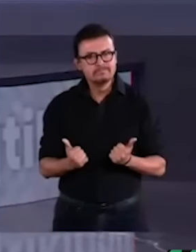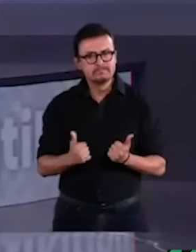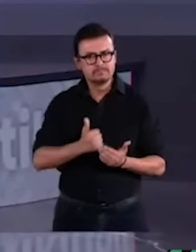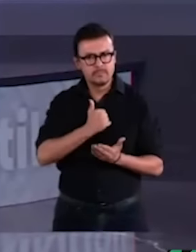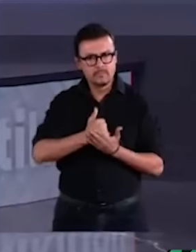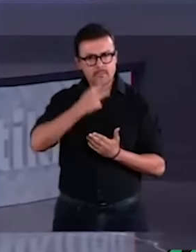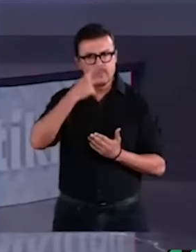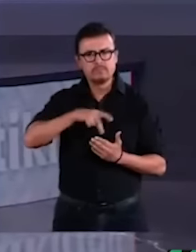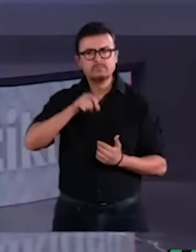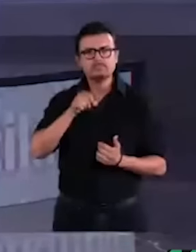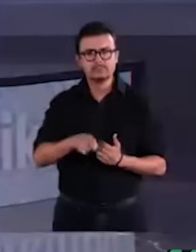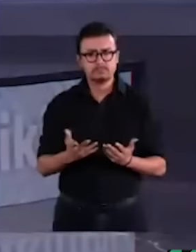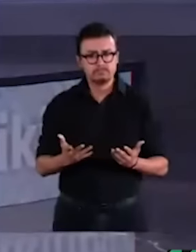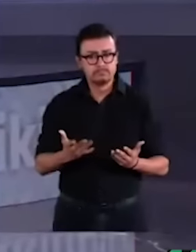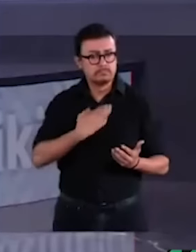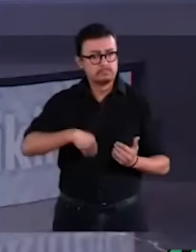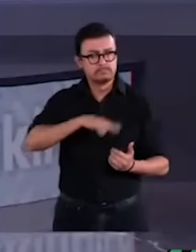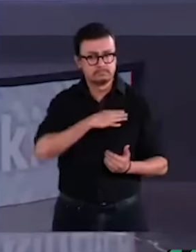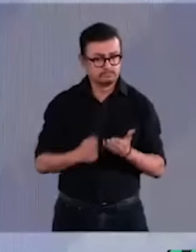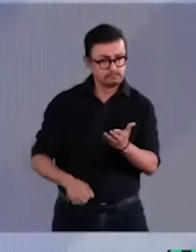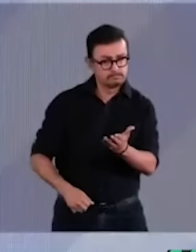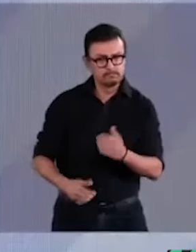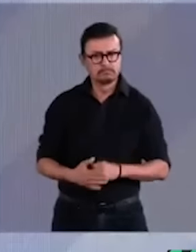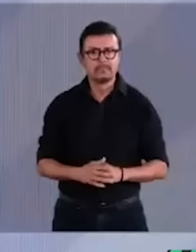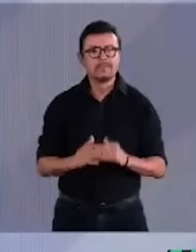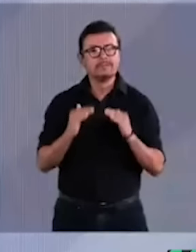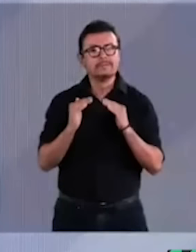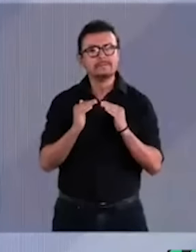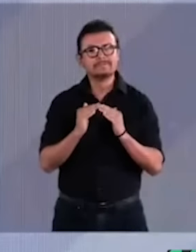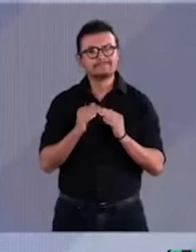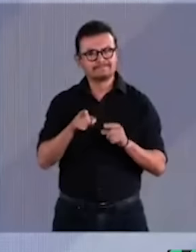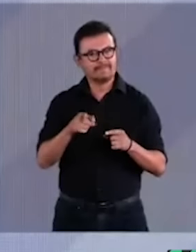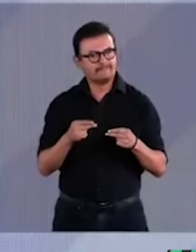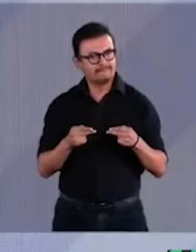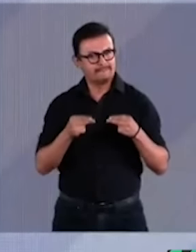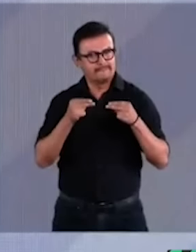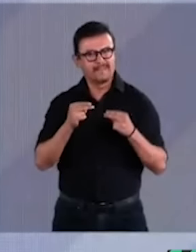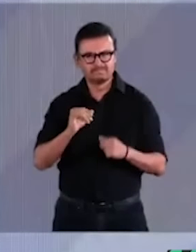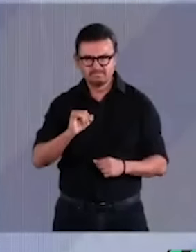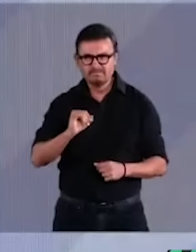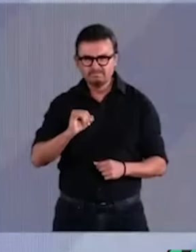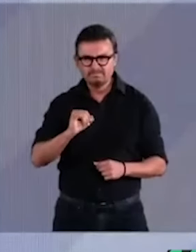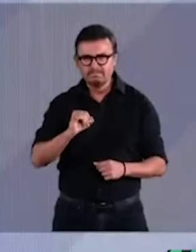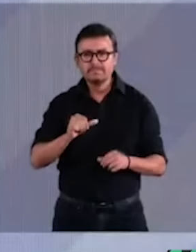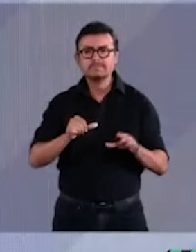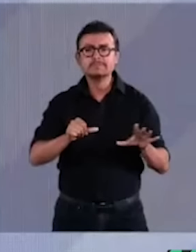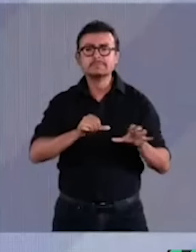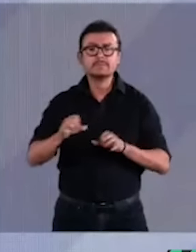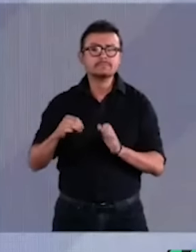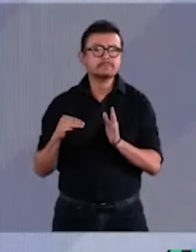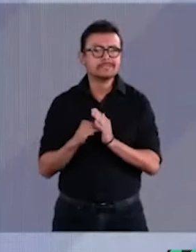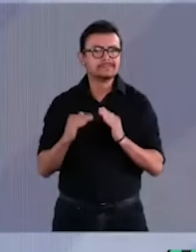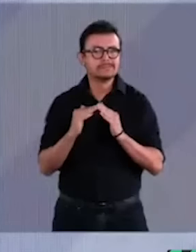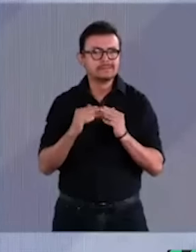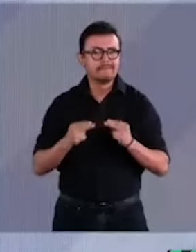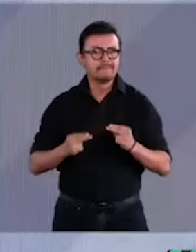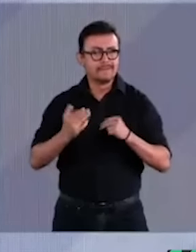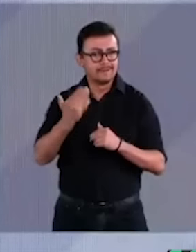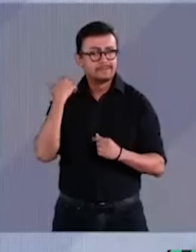México. Claudia. La vivienda la convirtieron en un negocio, precisamente las 600,000 viviendas abandonadas son de la época de